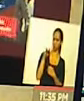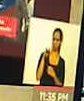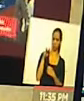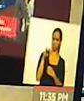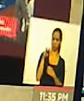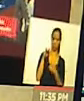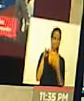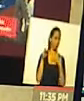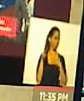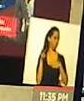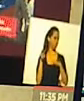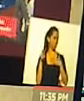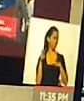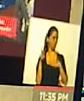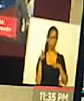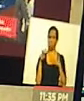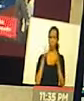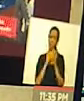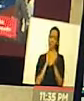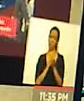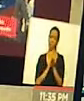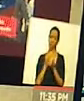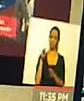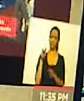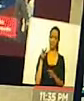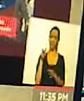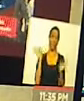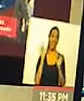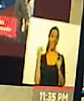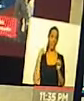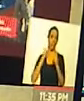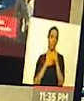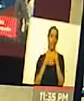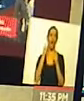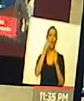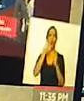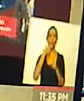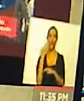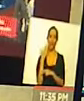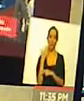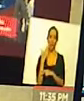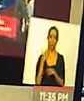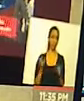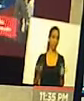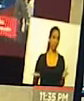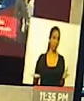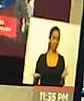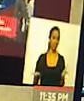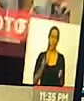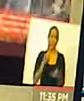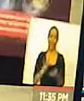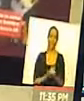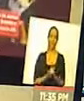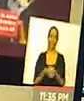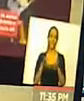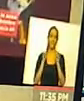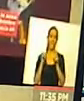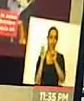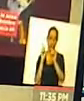alarma, porque si la ves que todo tranquilo, nadie le avisa a Guaidó que hay un hombre armado, ¿no? Y bueno, sigue la otra